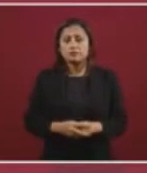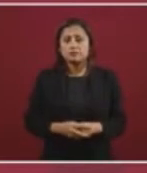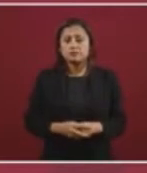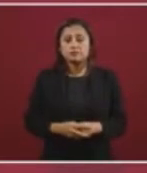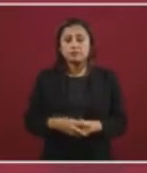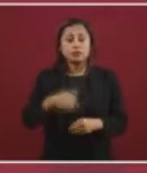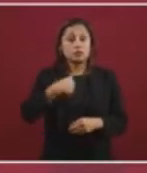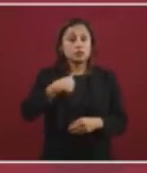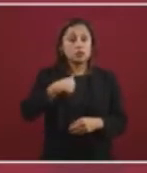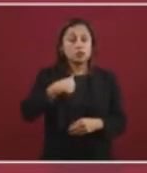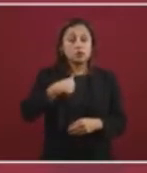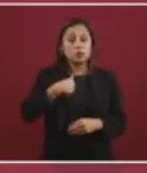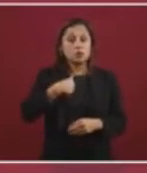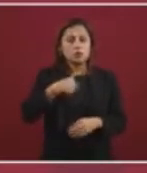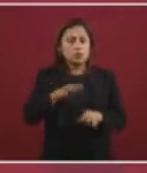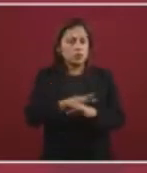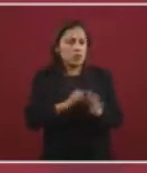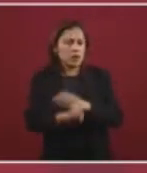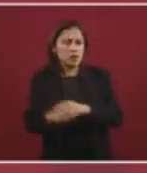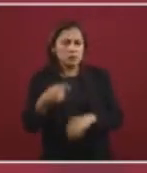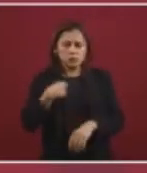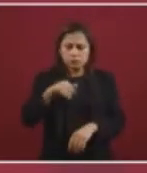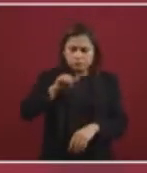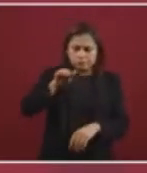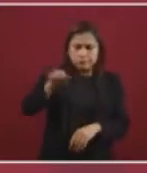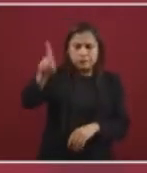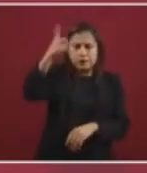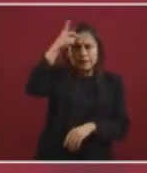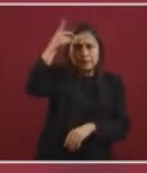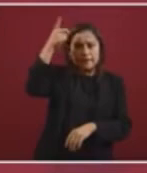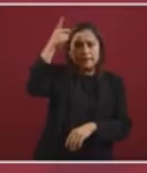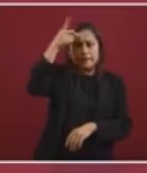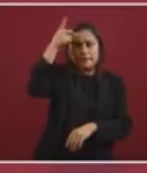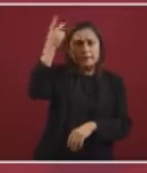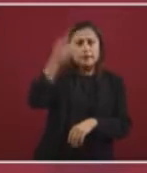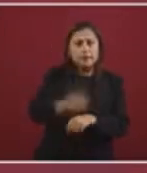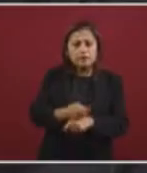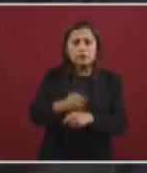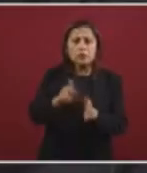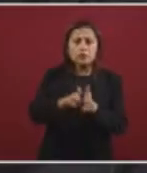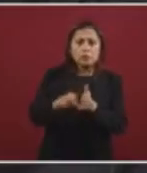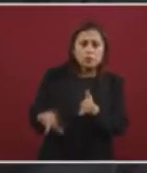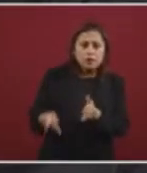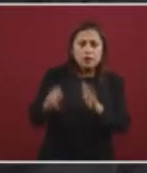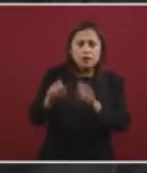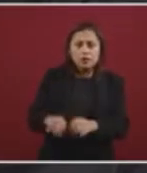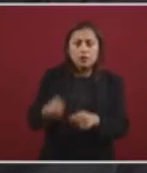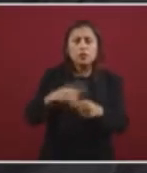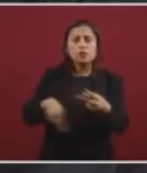le he pedido a ningún director de un periódico, de una estación de